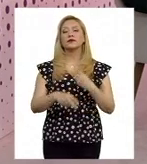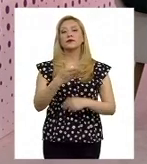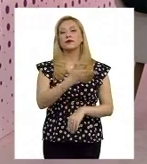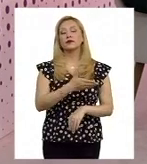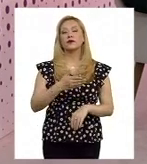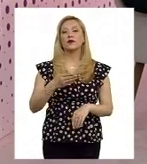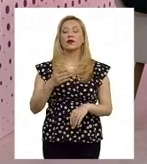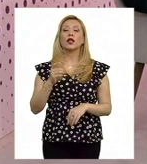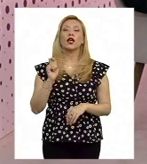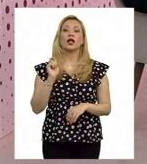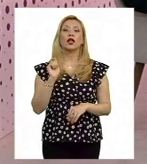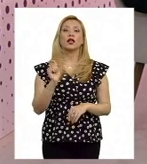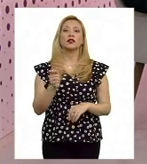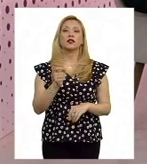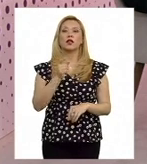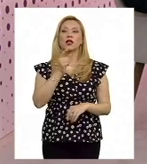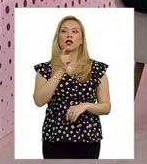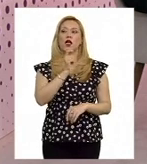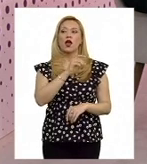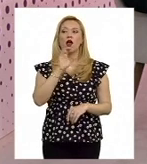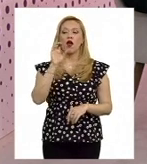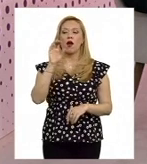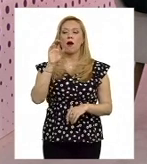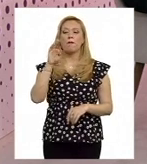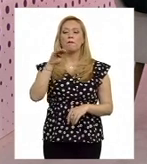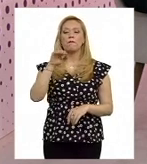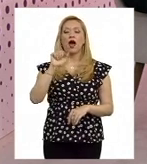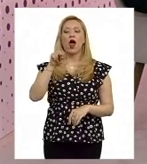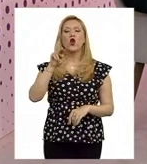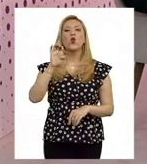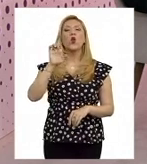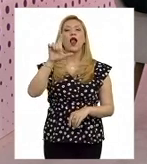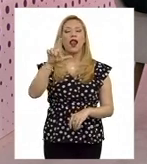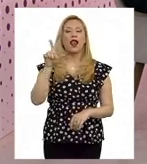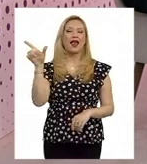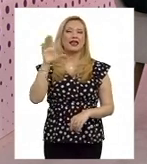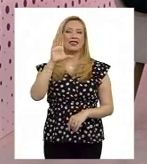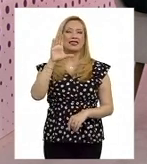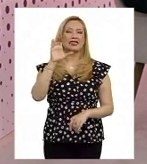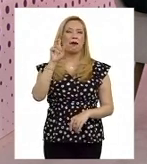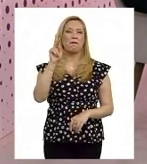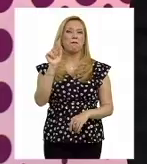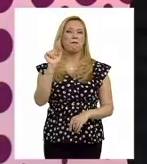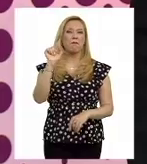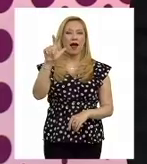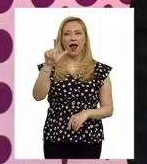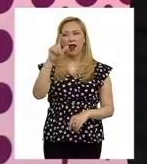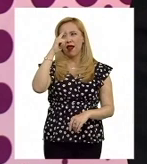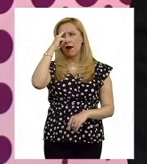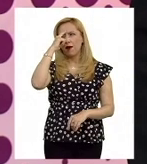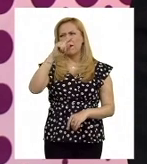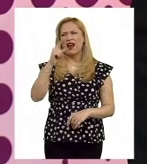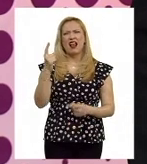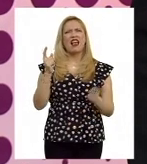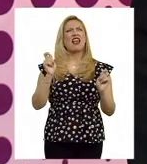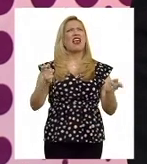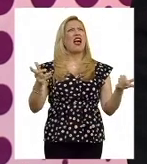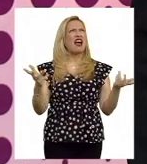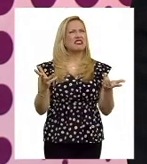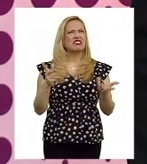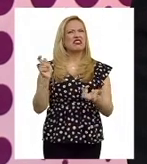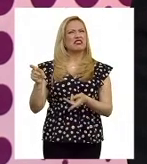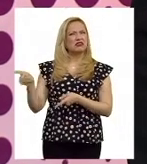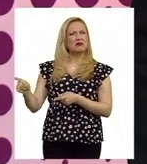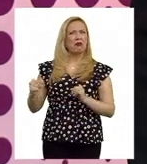el oficial José Manuel Iraeta de CEPAL. Ya nos dirás un poco más adelante qué hace CEPAL y